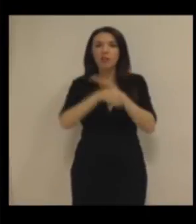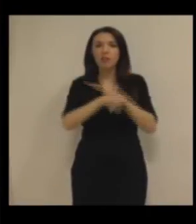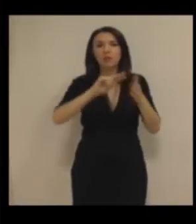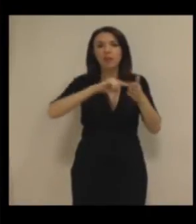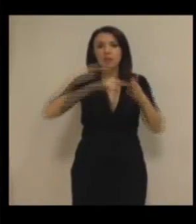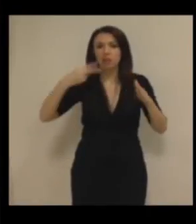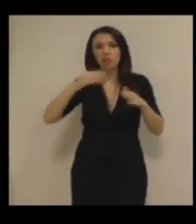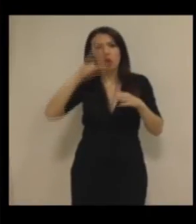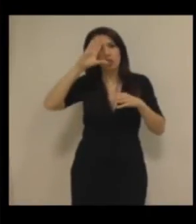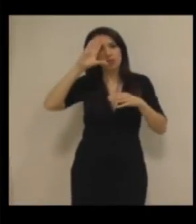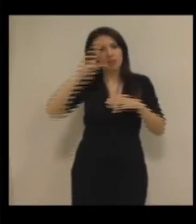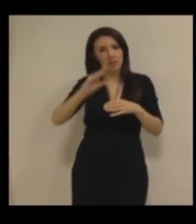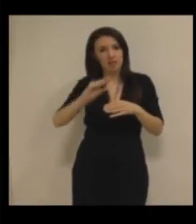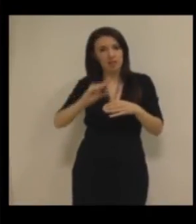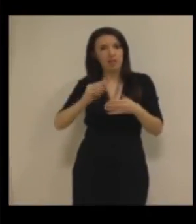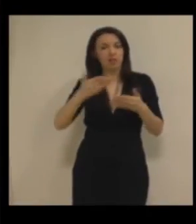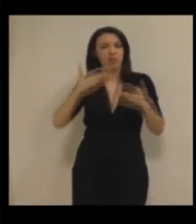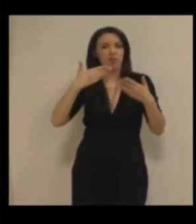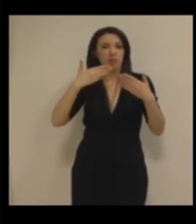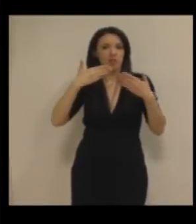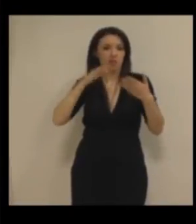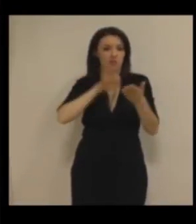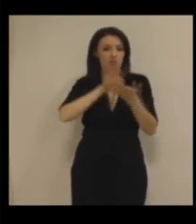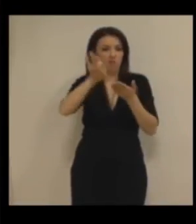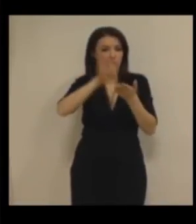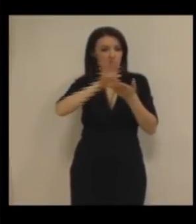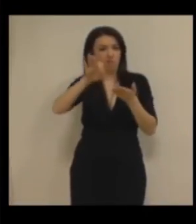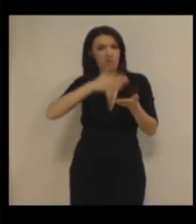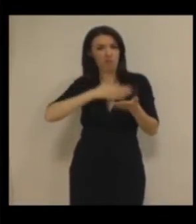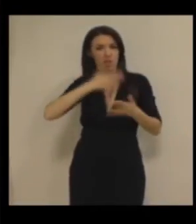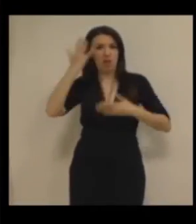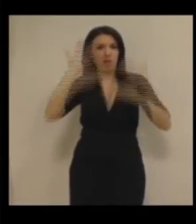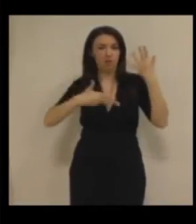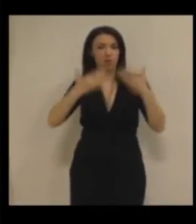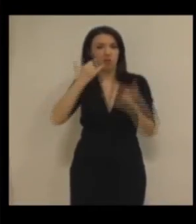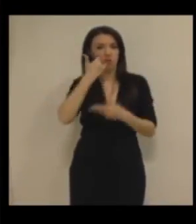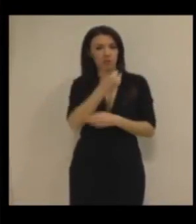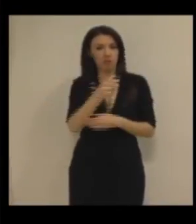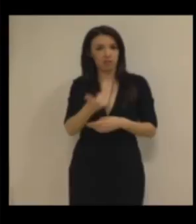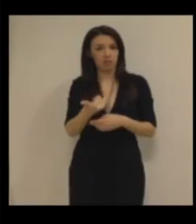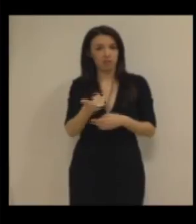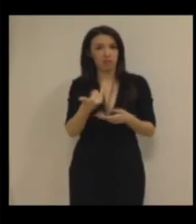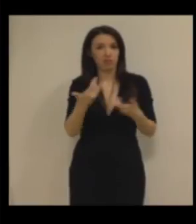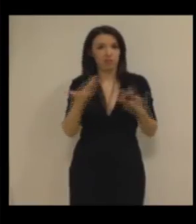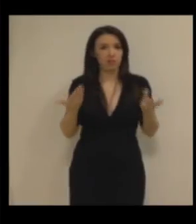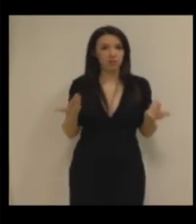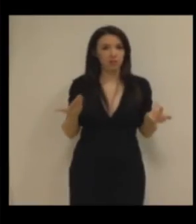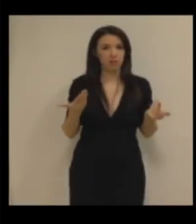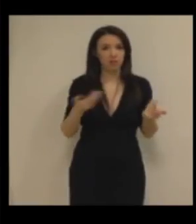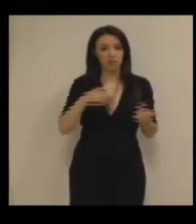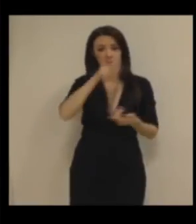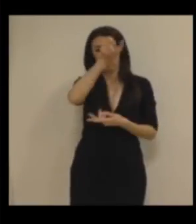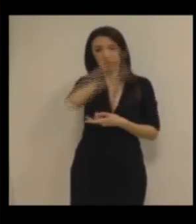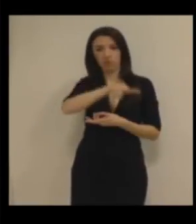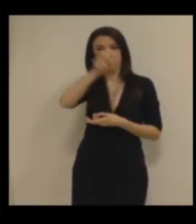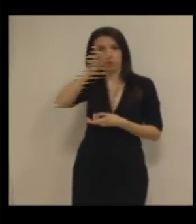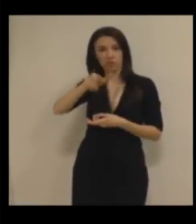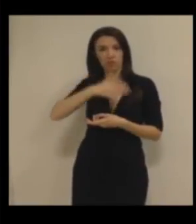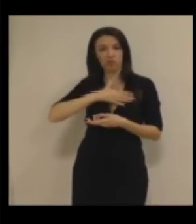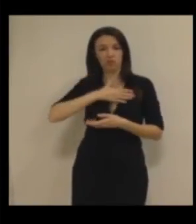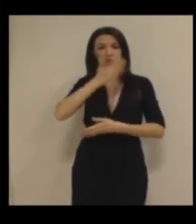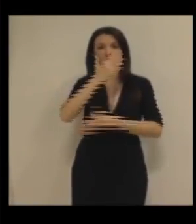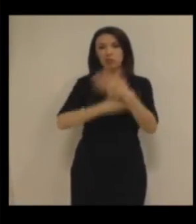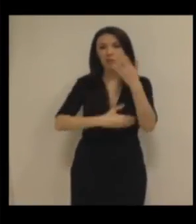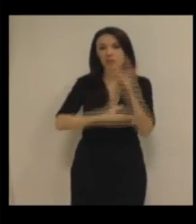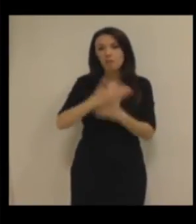tecnológica inteligente a través de a los servicios de la administración electrónica para el ciudadano con discapacidad